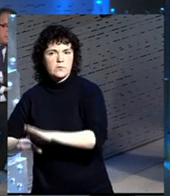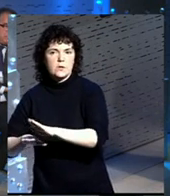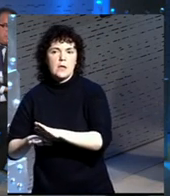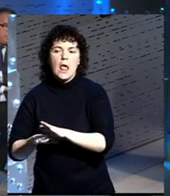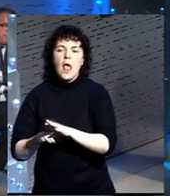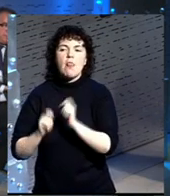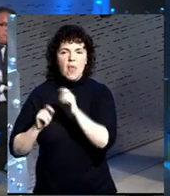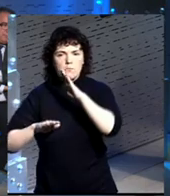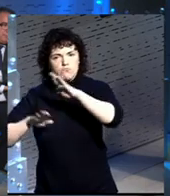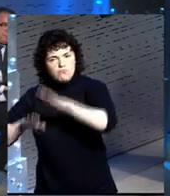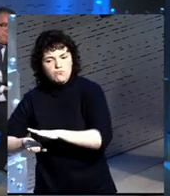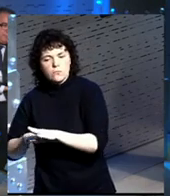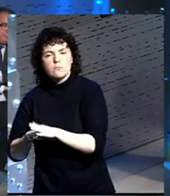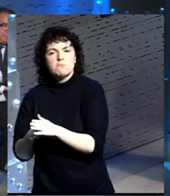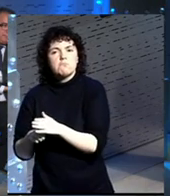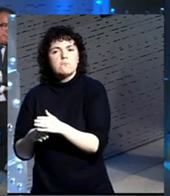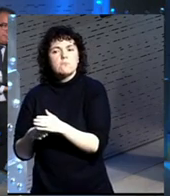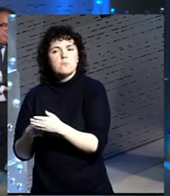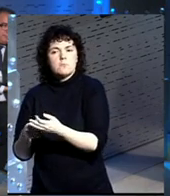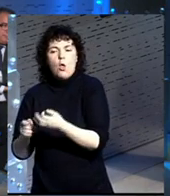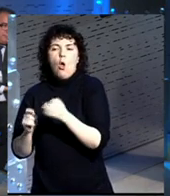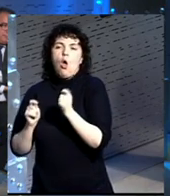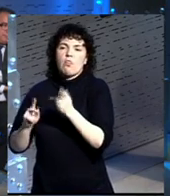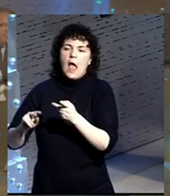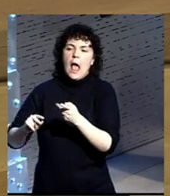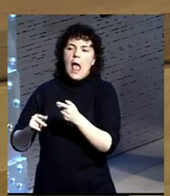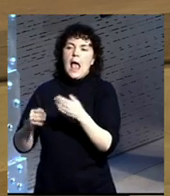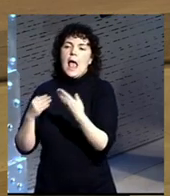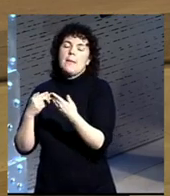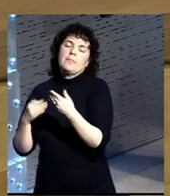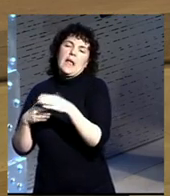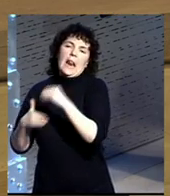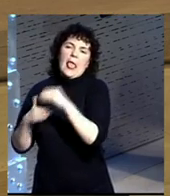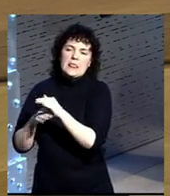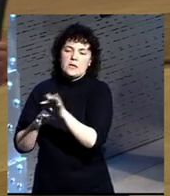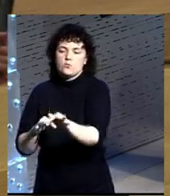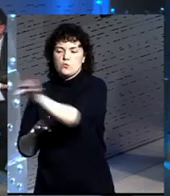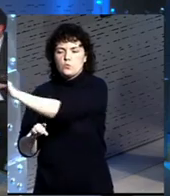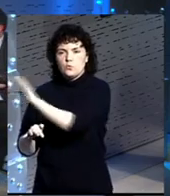favorece o por el contrario motiva una rotación de clientes entre bancos?